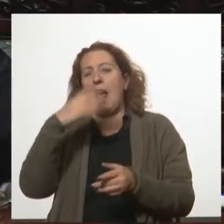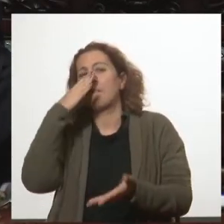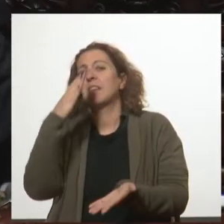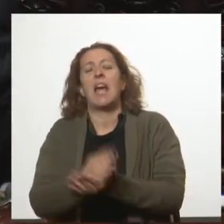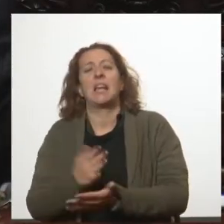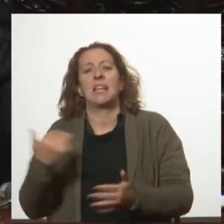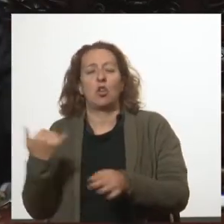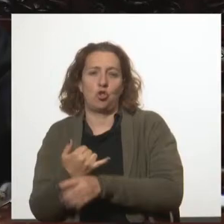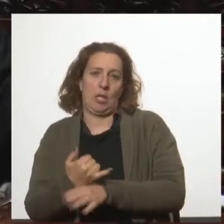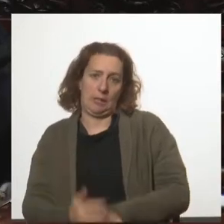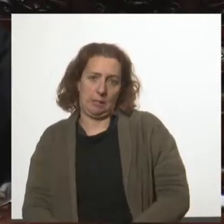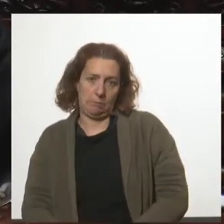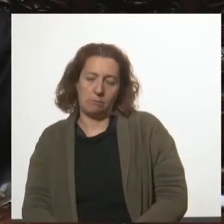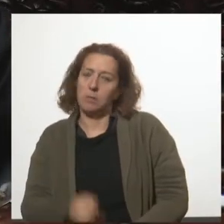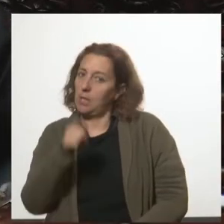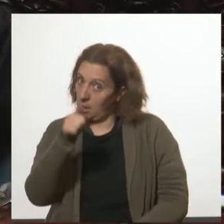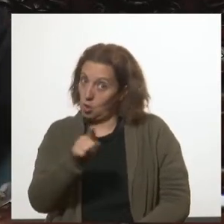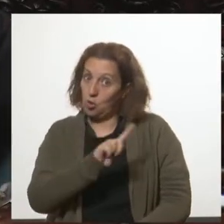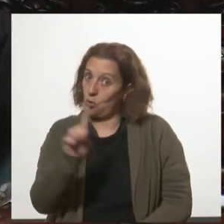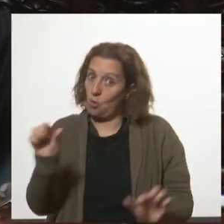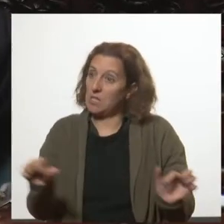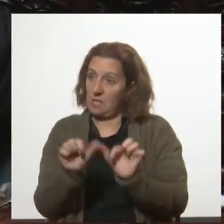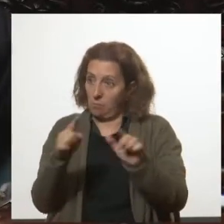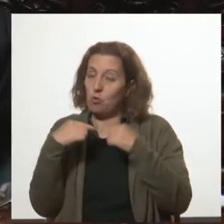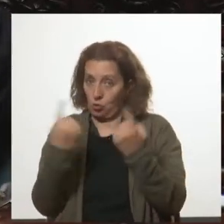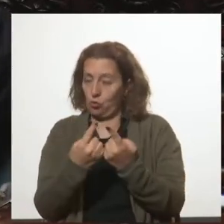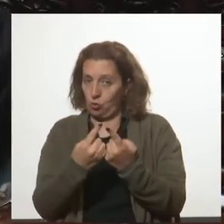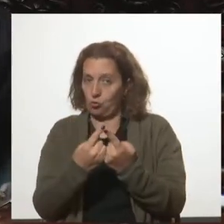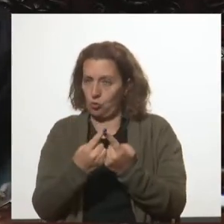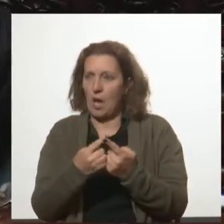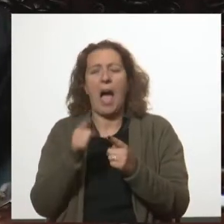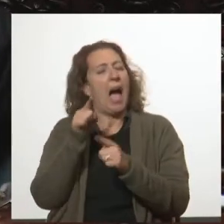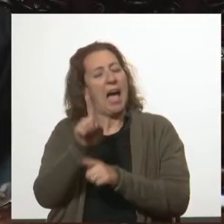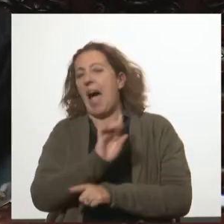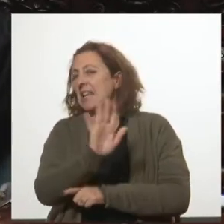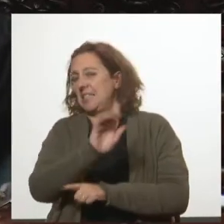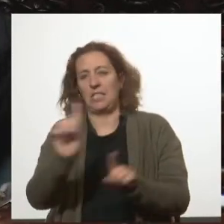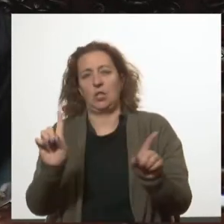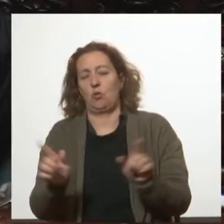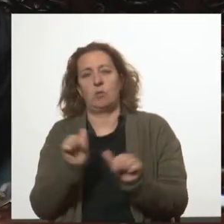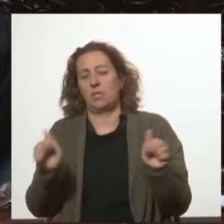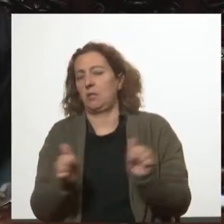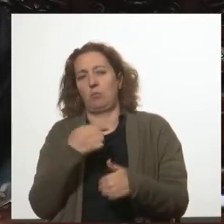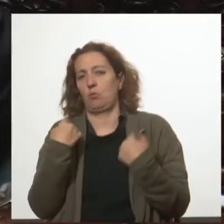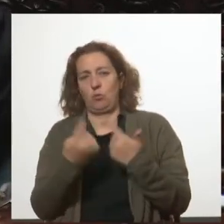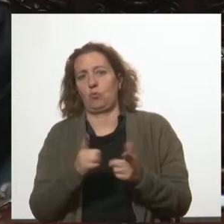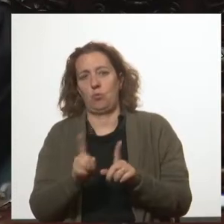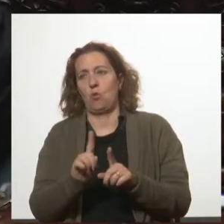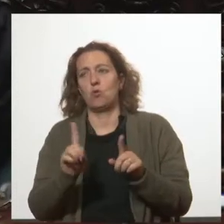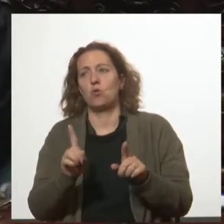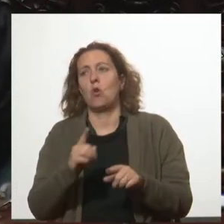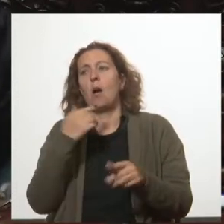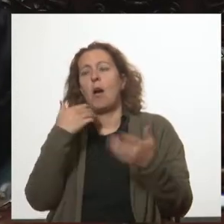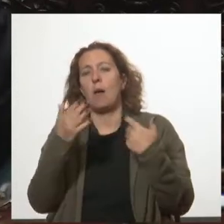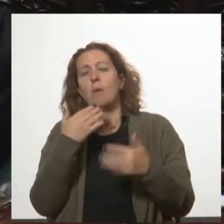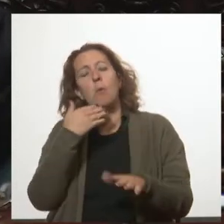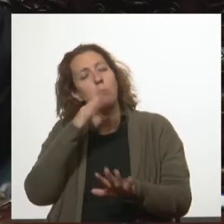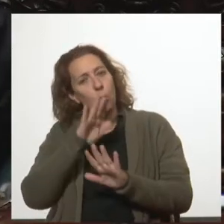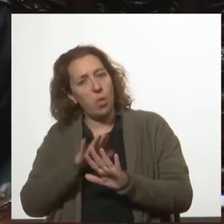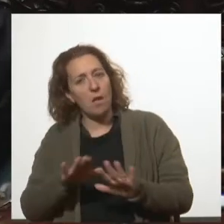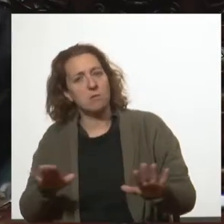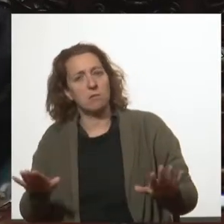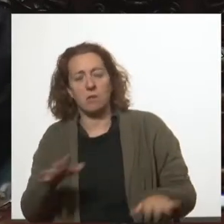inocentes eso no hacemos nosotros así no nos manejamos nosotros nosotros nos manejamos con prudencia